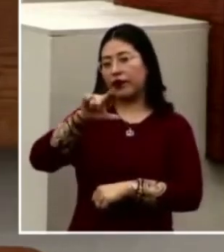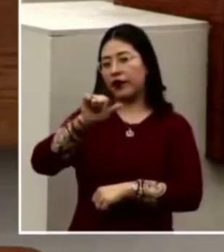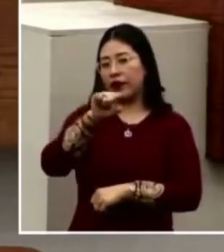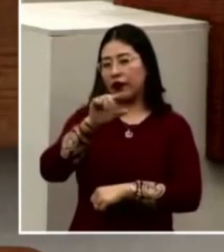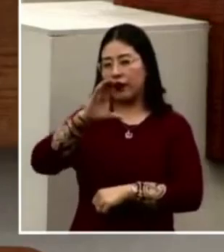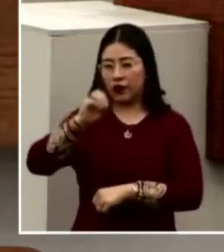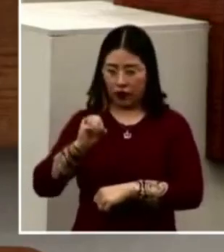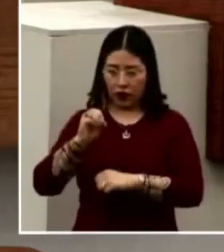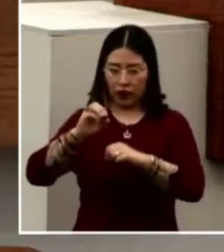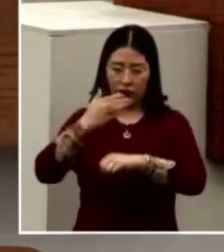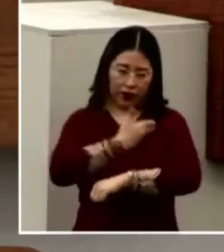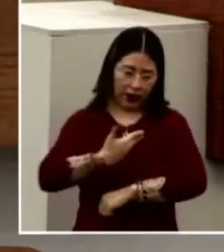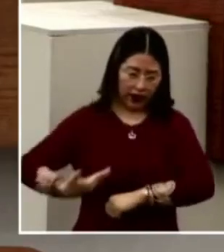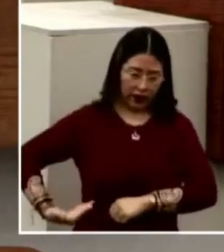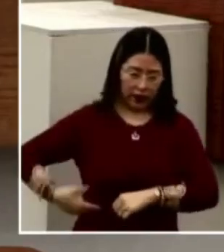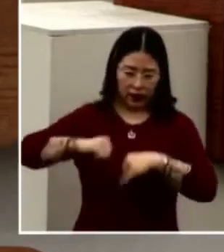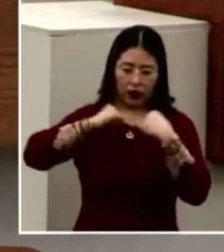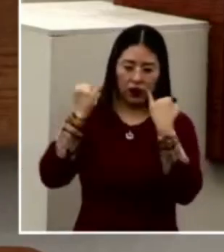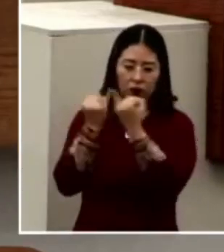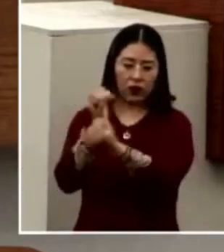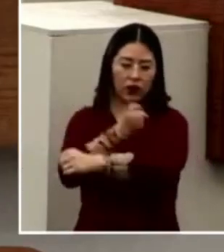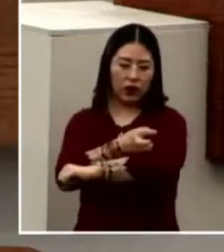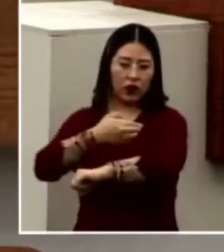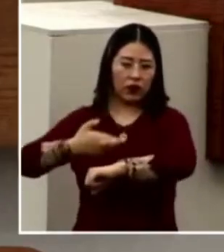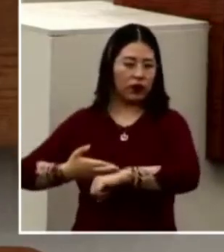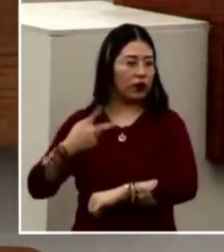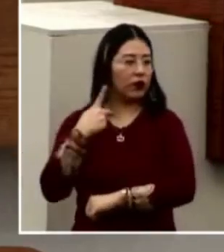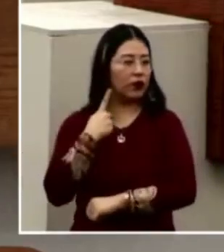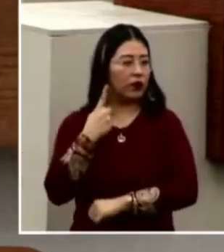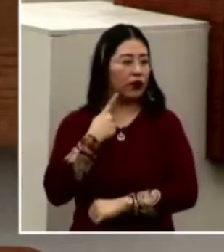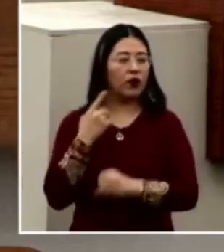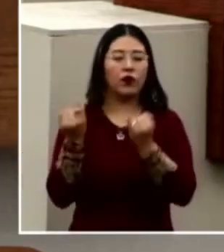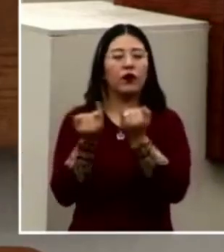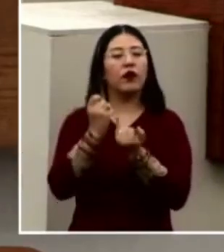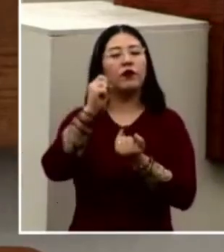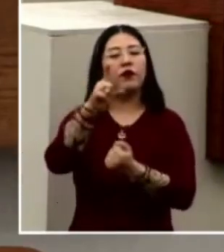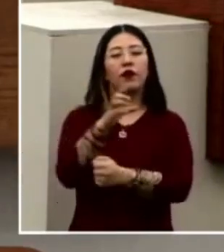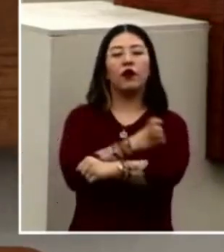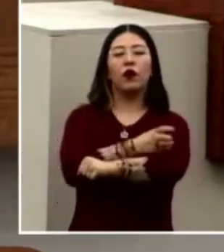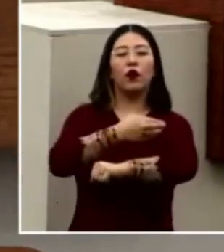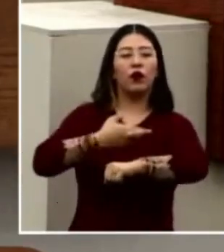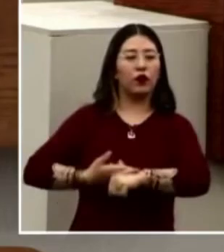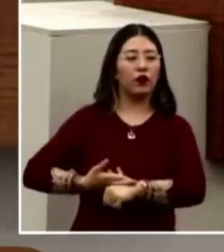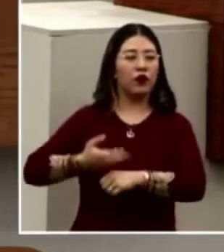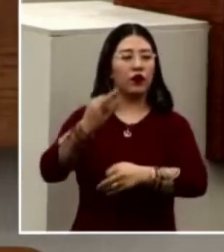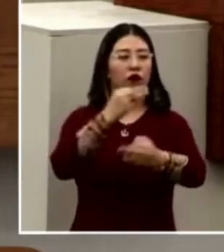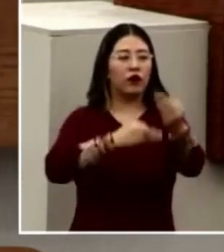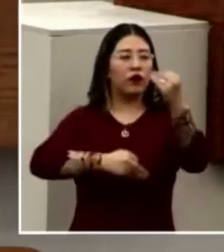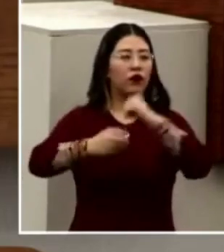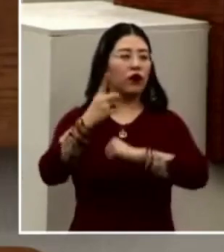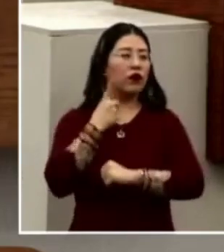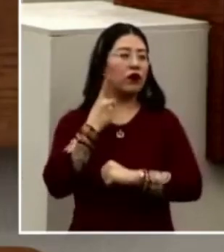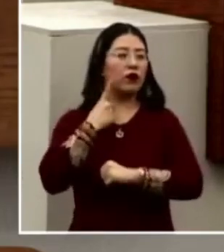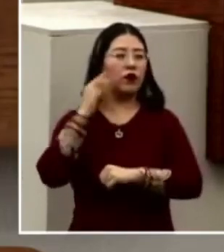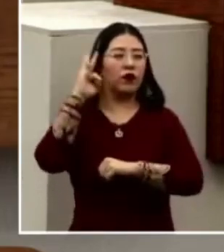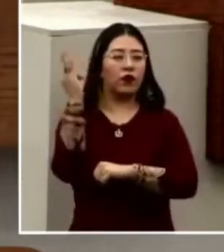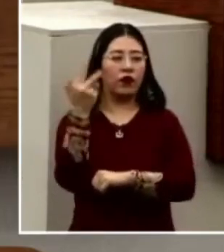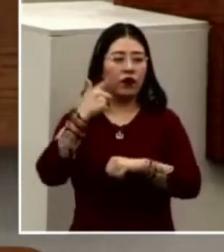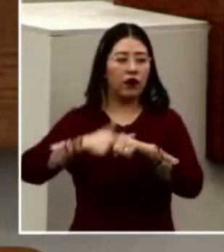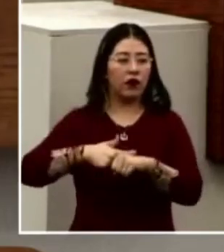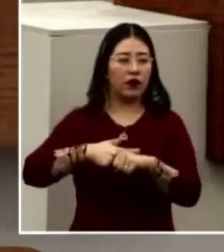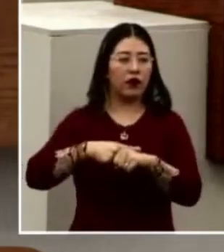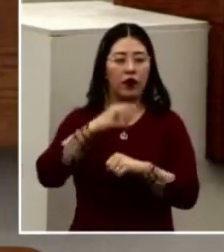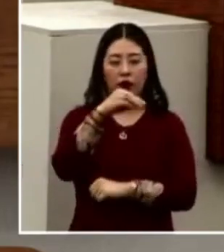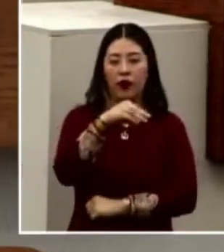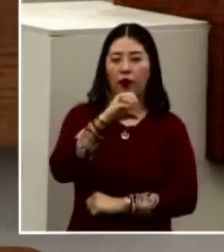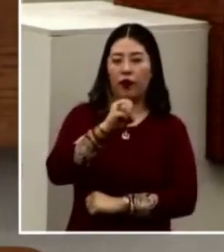de la Junta de Coordinación Política y coordinador de los diputados de federales de Morena, y